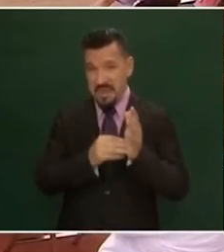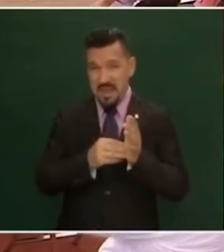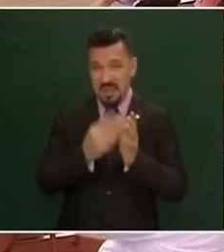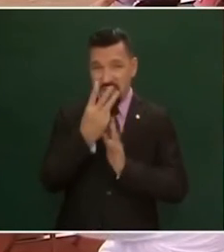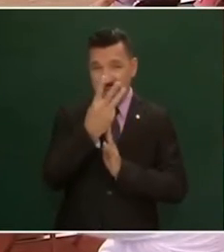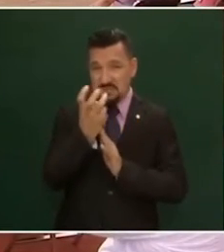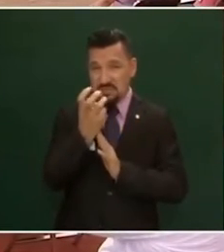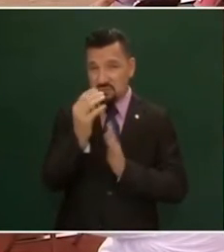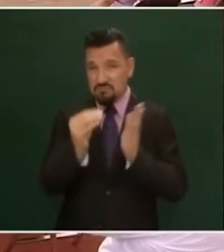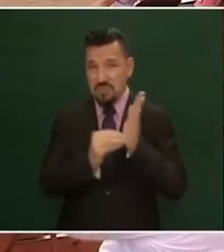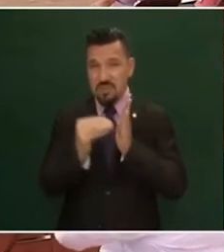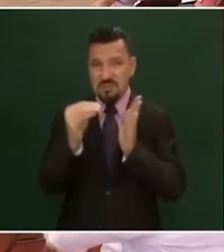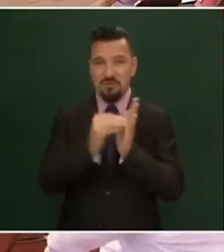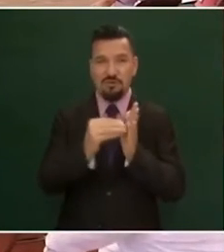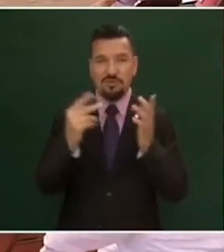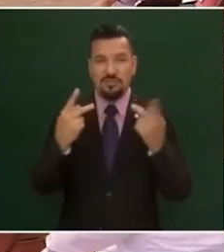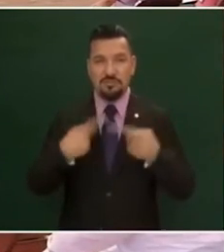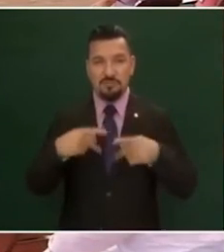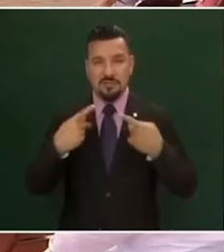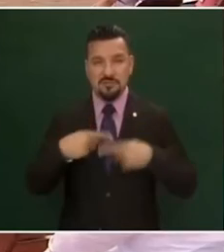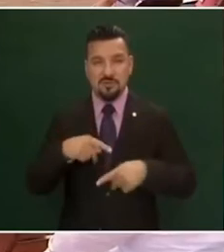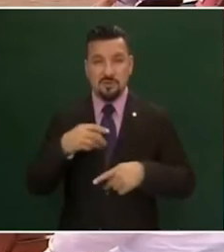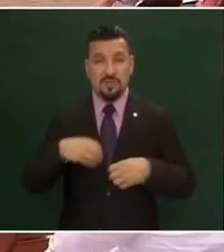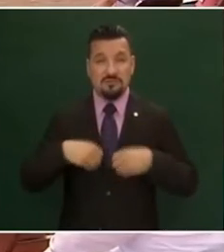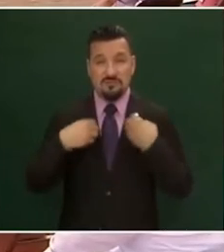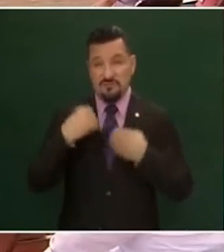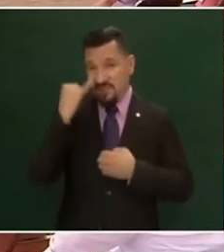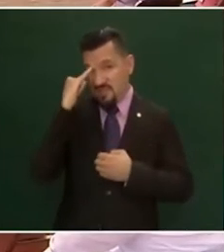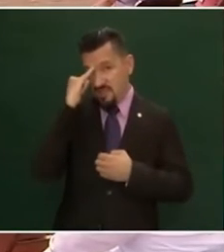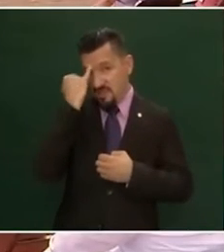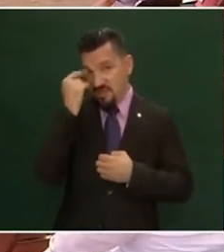millones de habitantes.